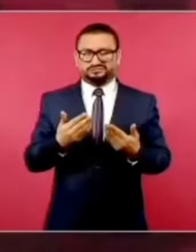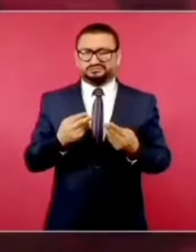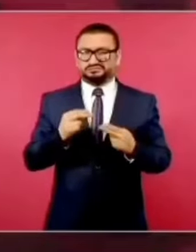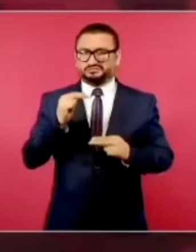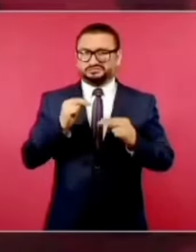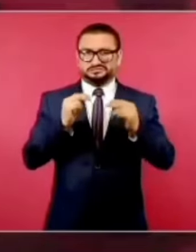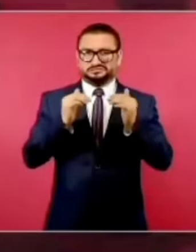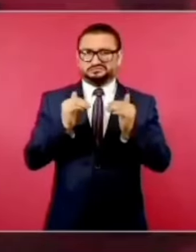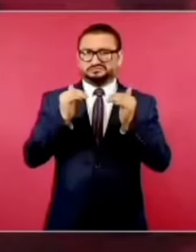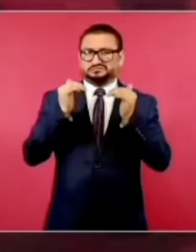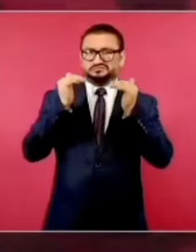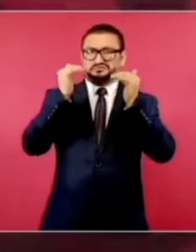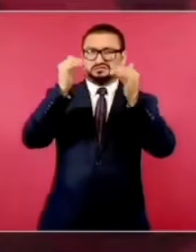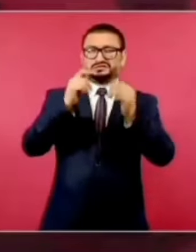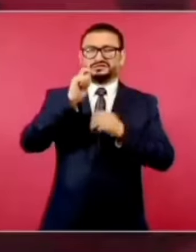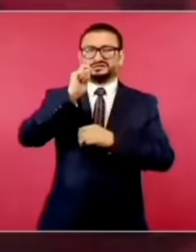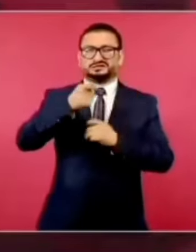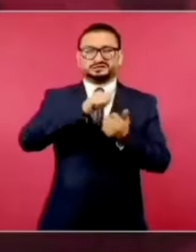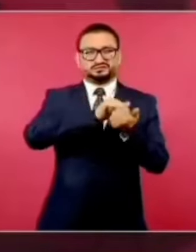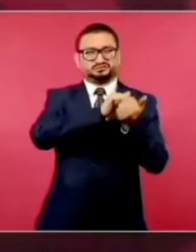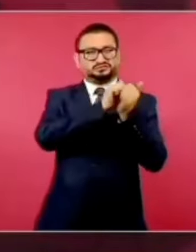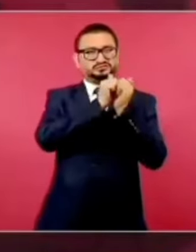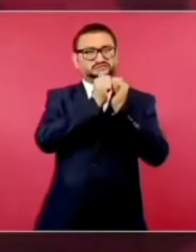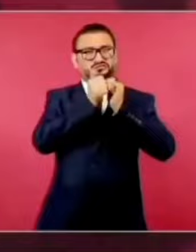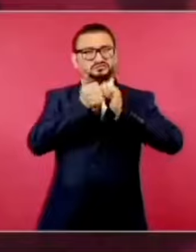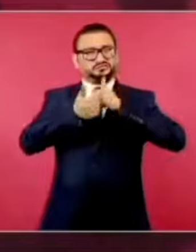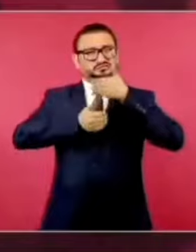de una ola de transformación.